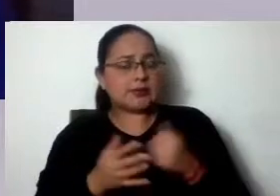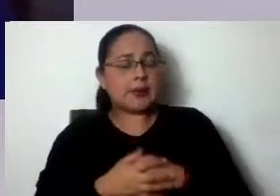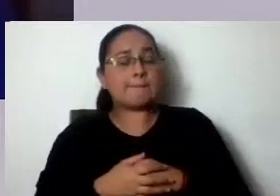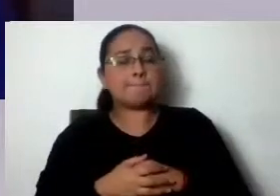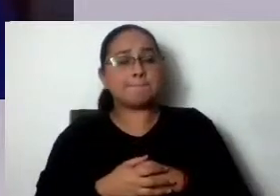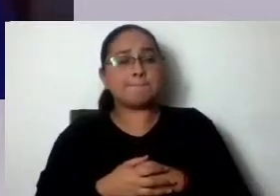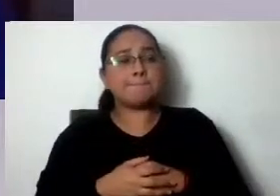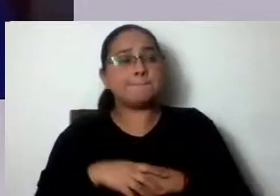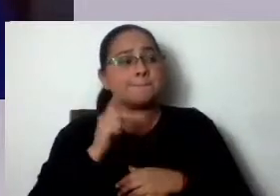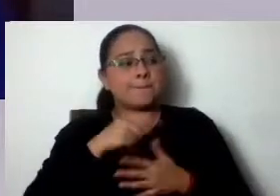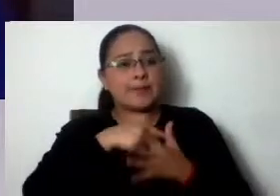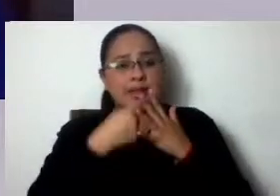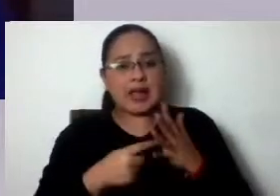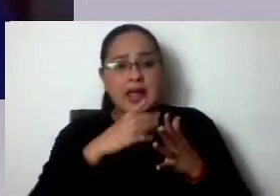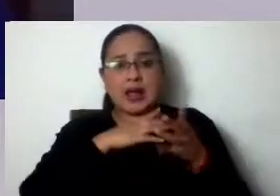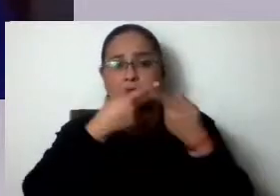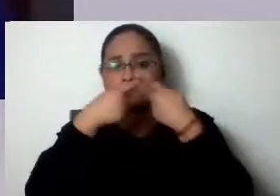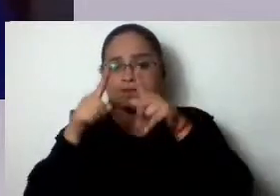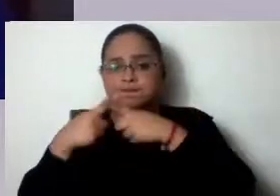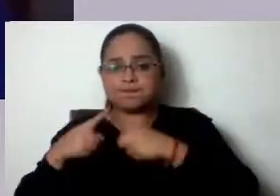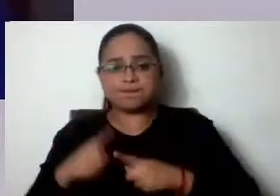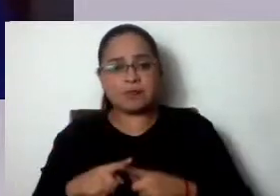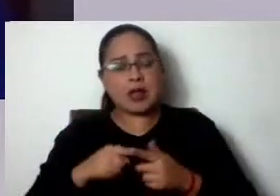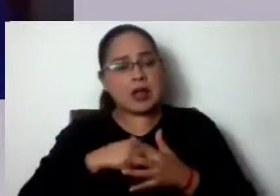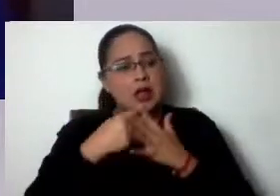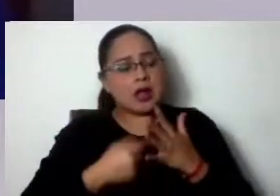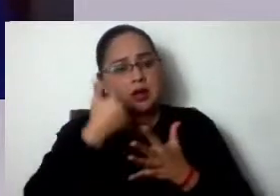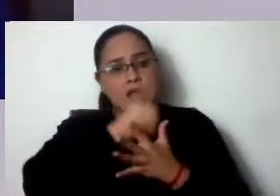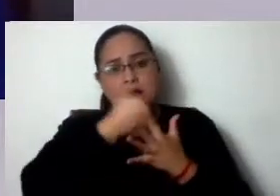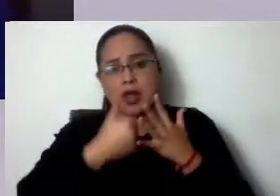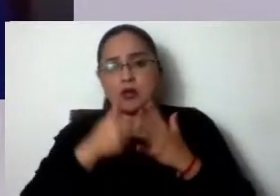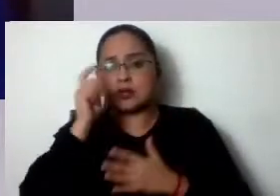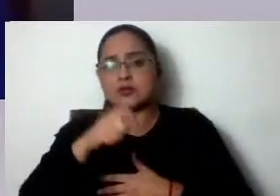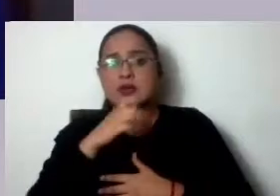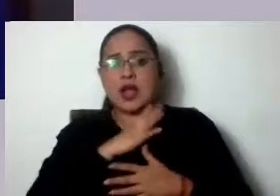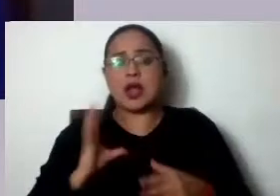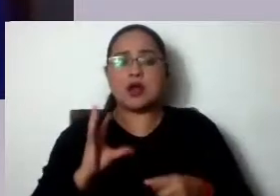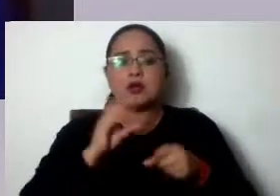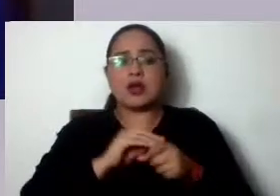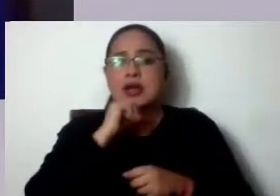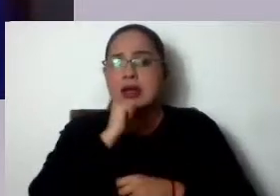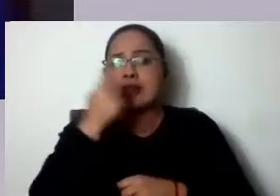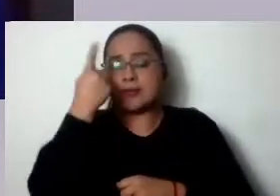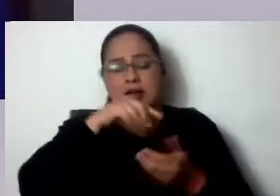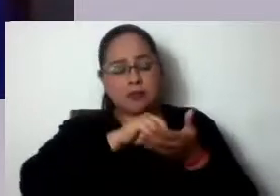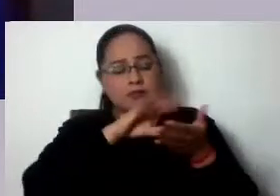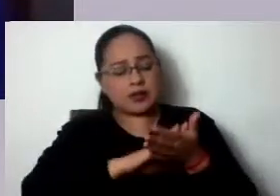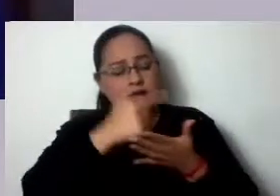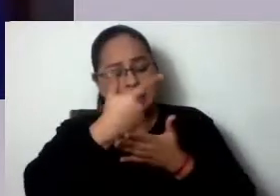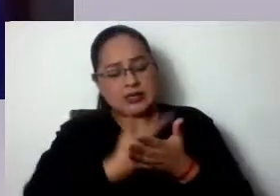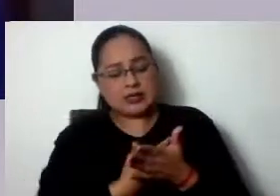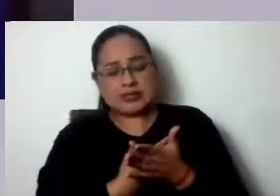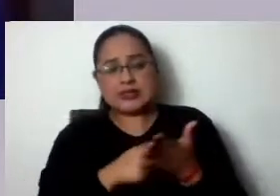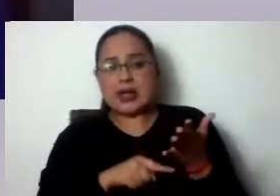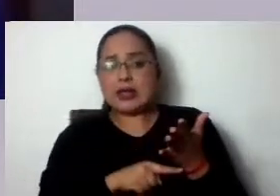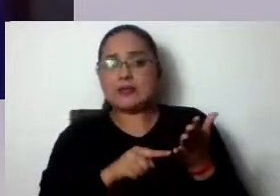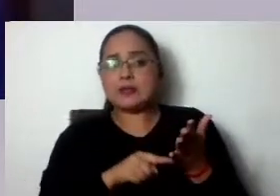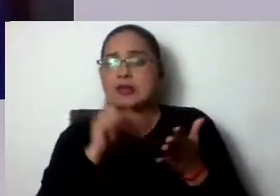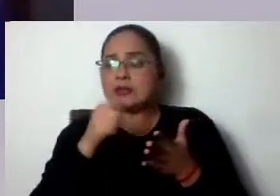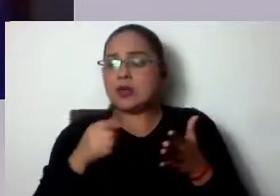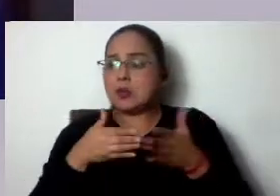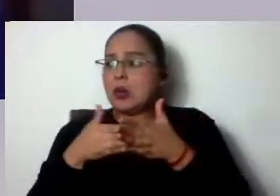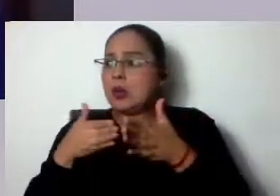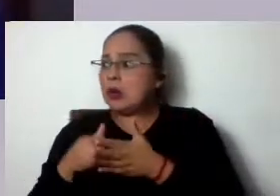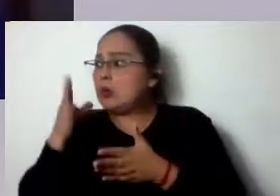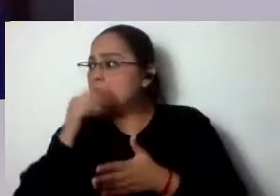pesar de esta diversidad en todos los casos se ha sostenido que la no inclusión de un medicamento en los cuadros no es un obstáculo insuperable